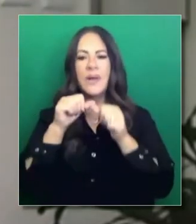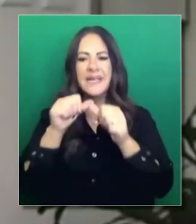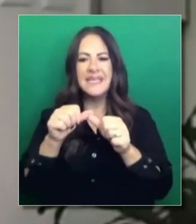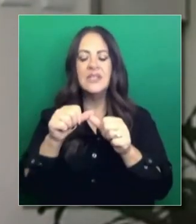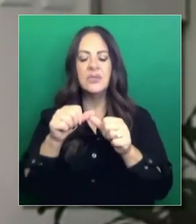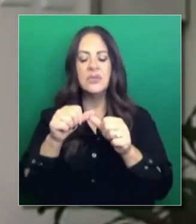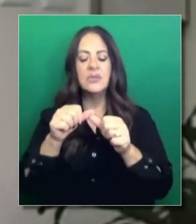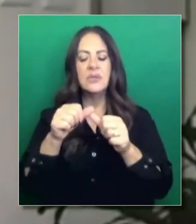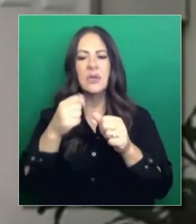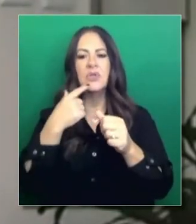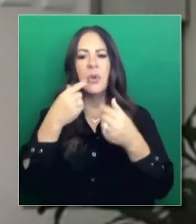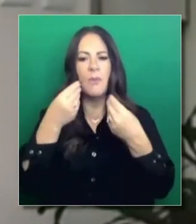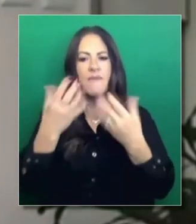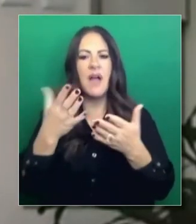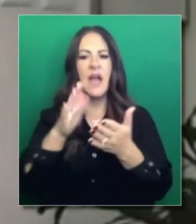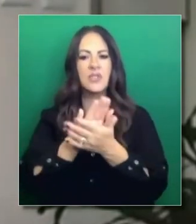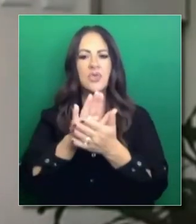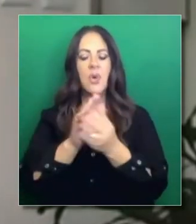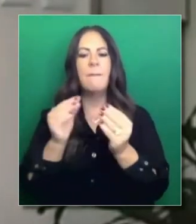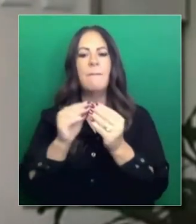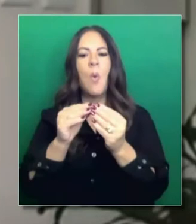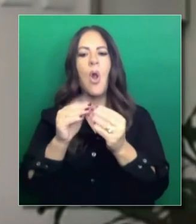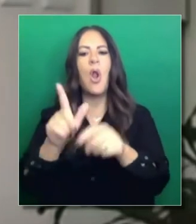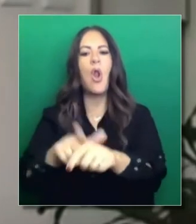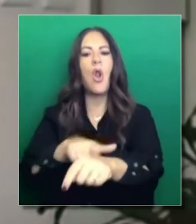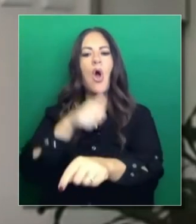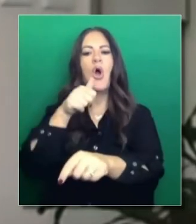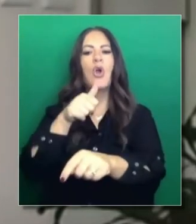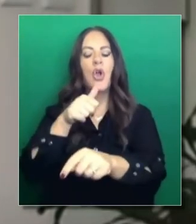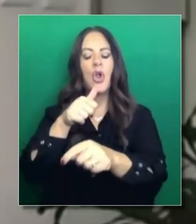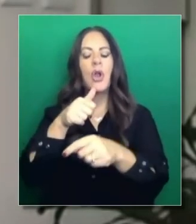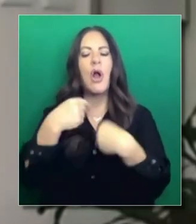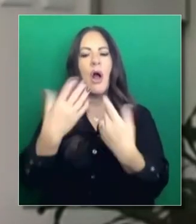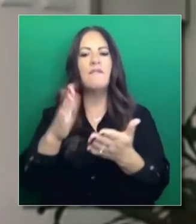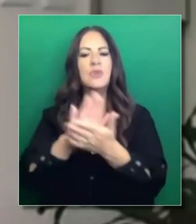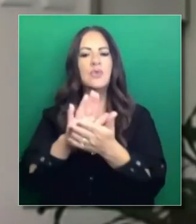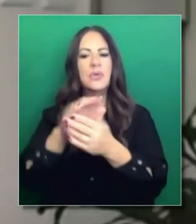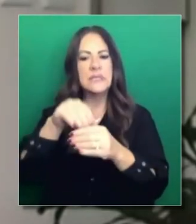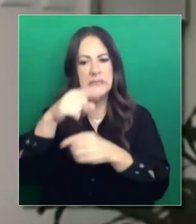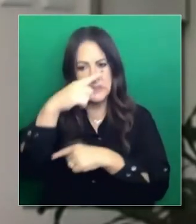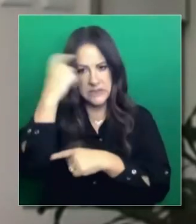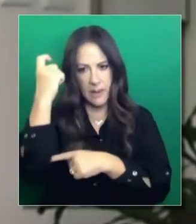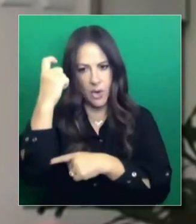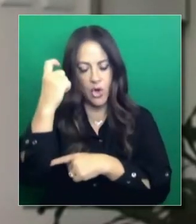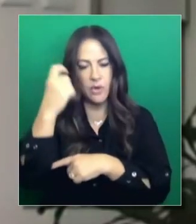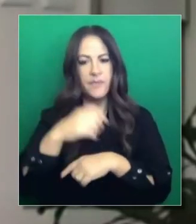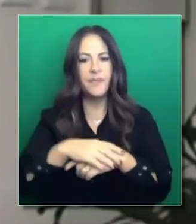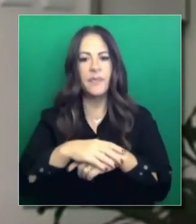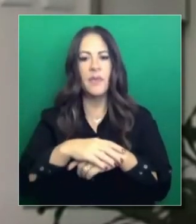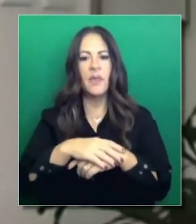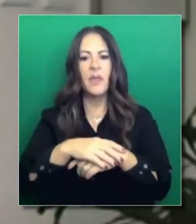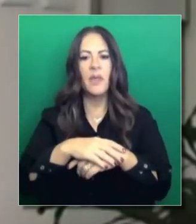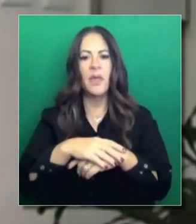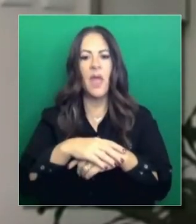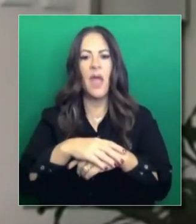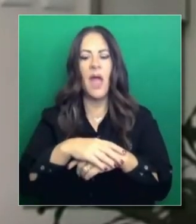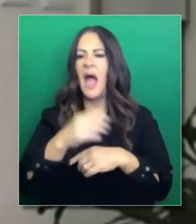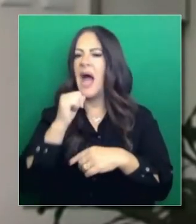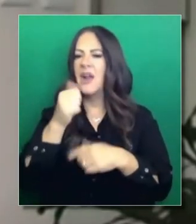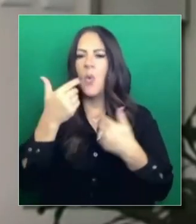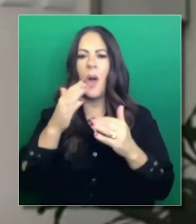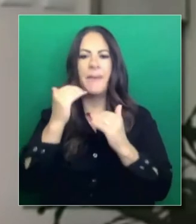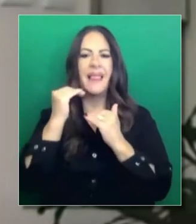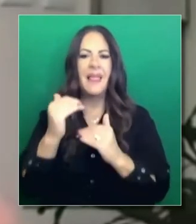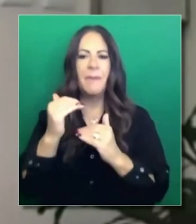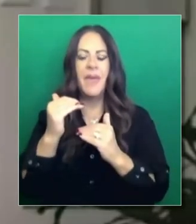desearían seguir expandiendo el año escolar para proporcionar clases en el verano. O sea,